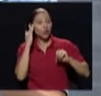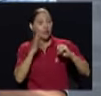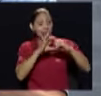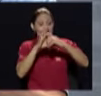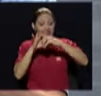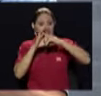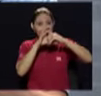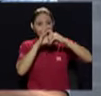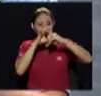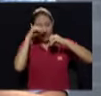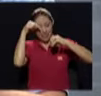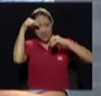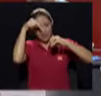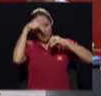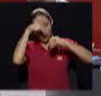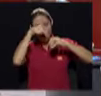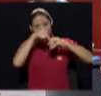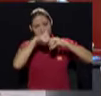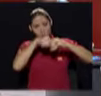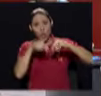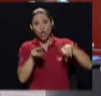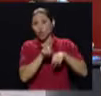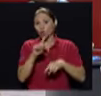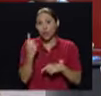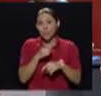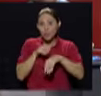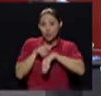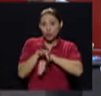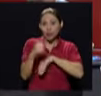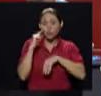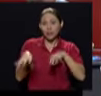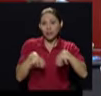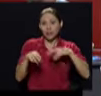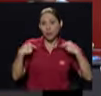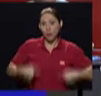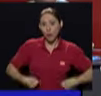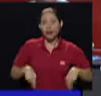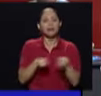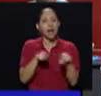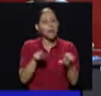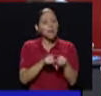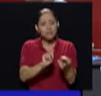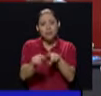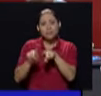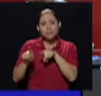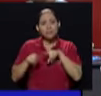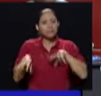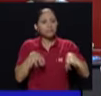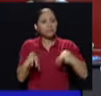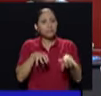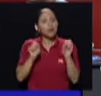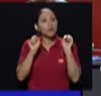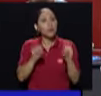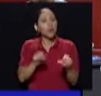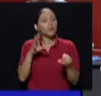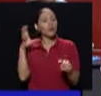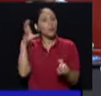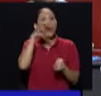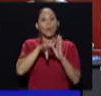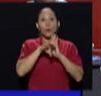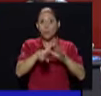y así, no solamente los sismos inducidos por actividades humanas, sino también todo tipo de actividades que podemos